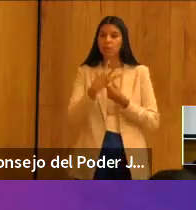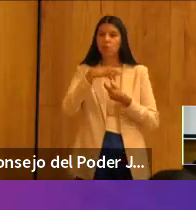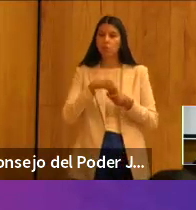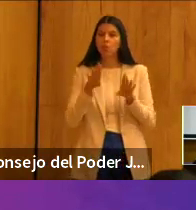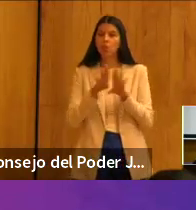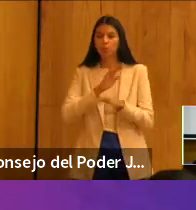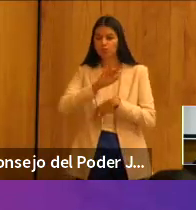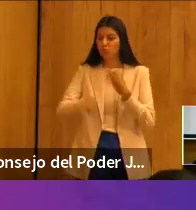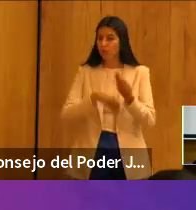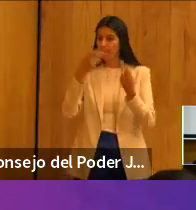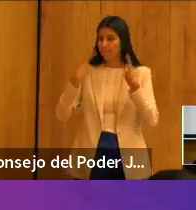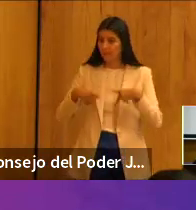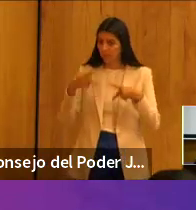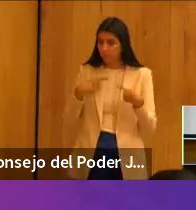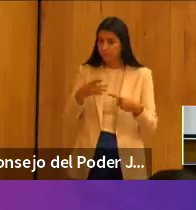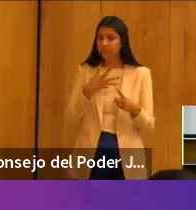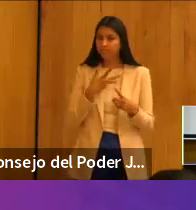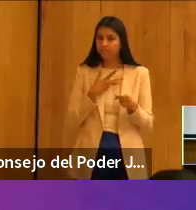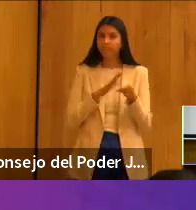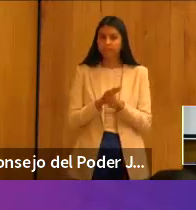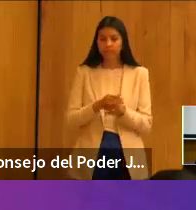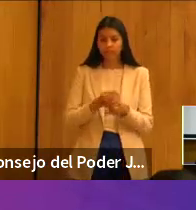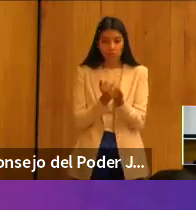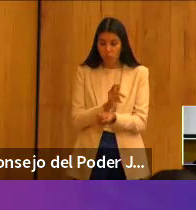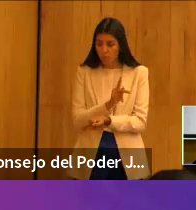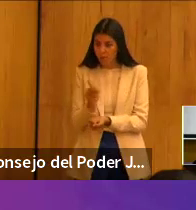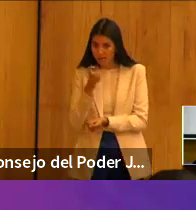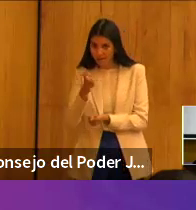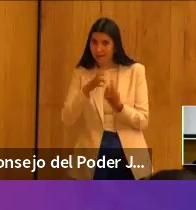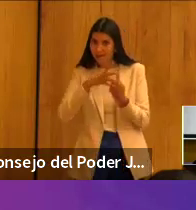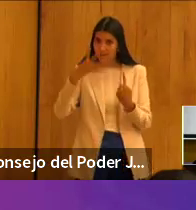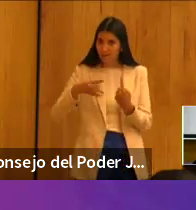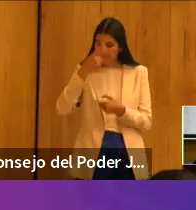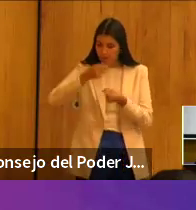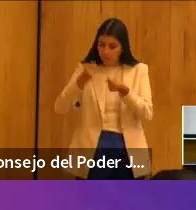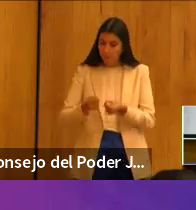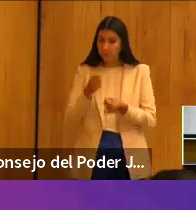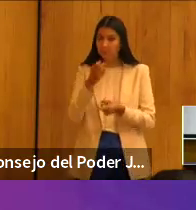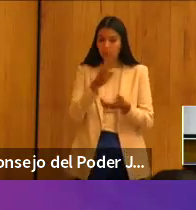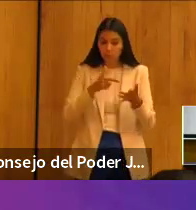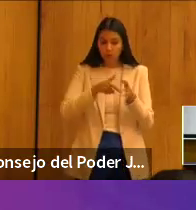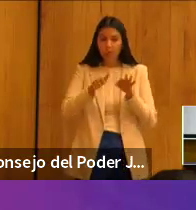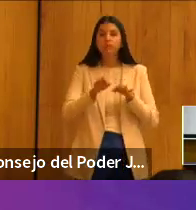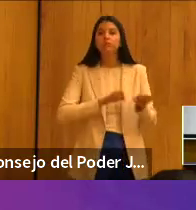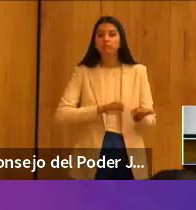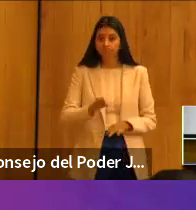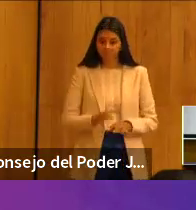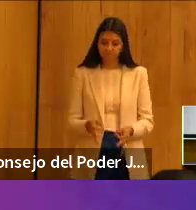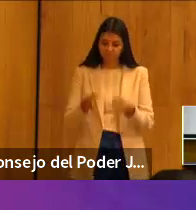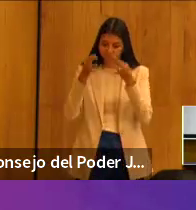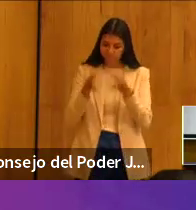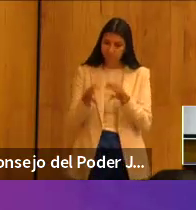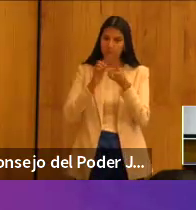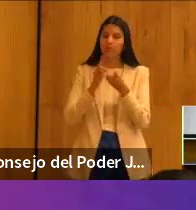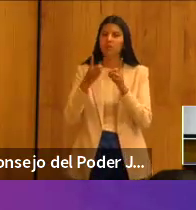las personas con independencia de su género, a fin de garantizar un lugar de trabajo decente y